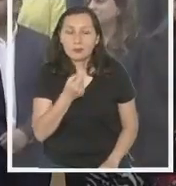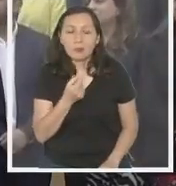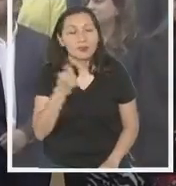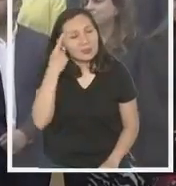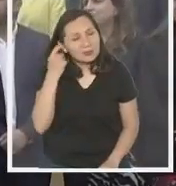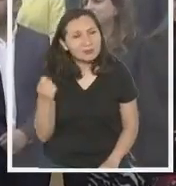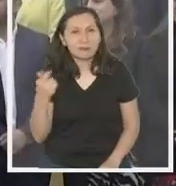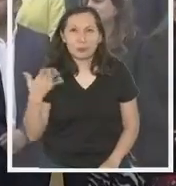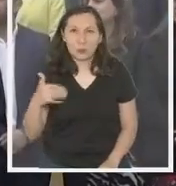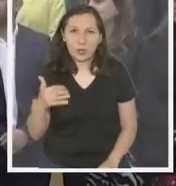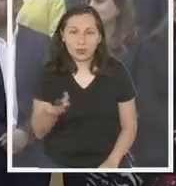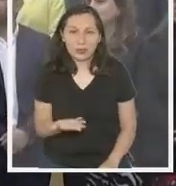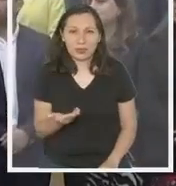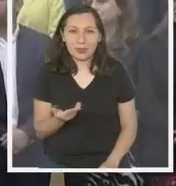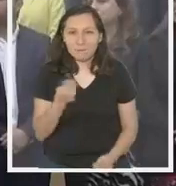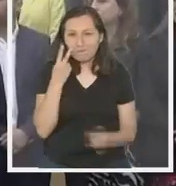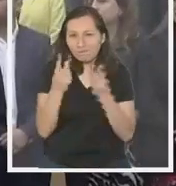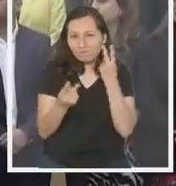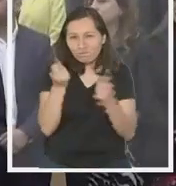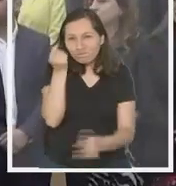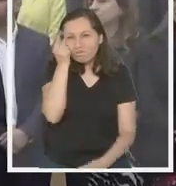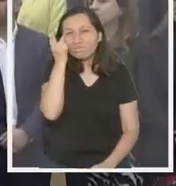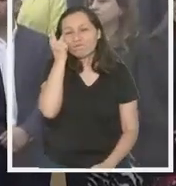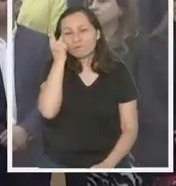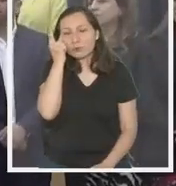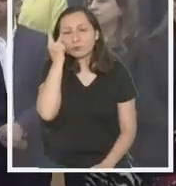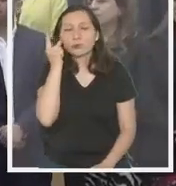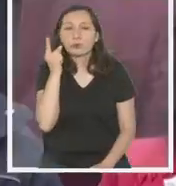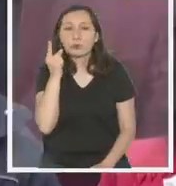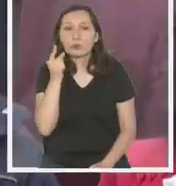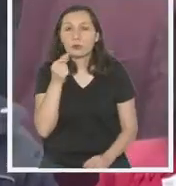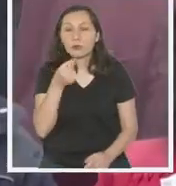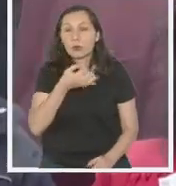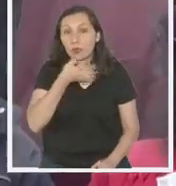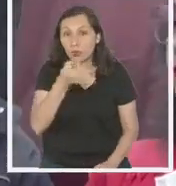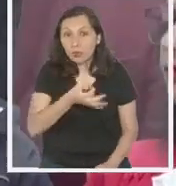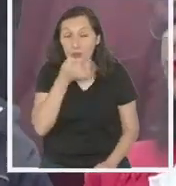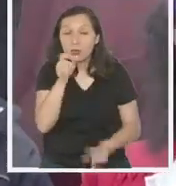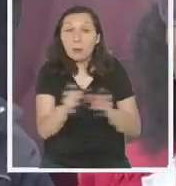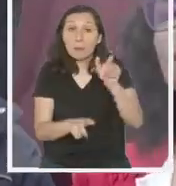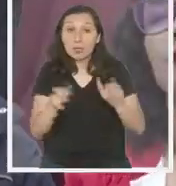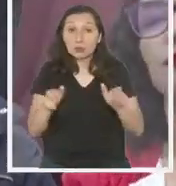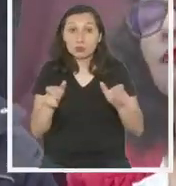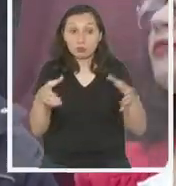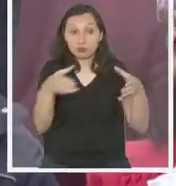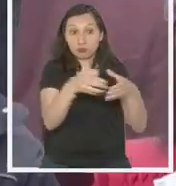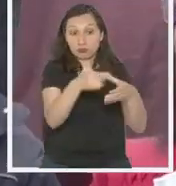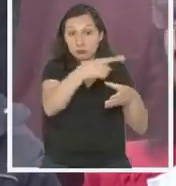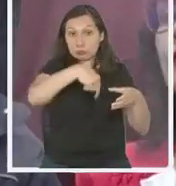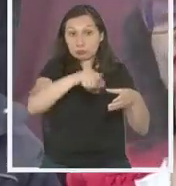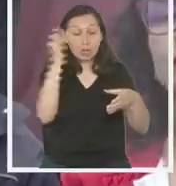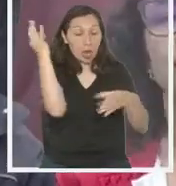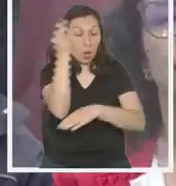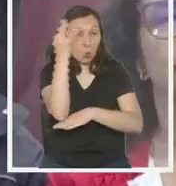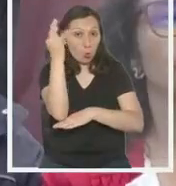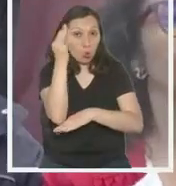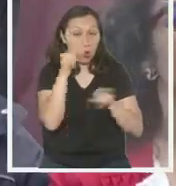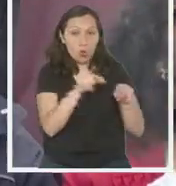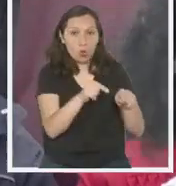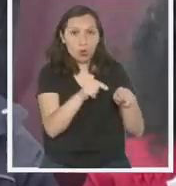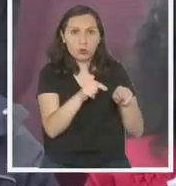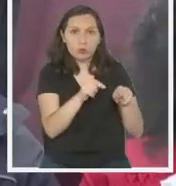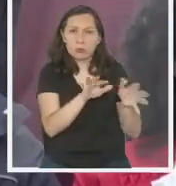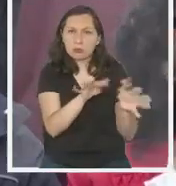creo que es importante dimensionar las palabras que se dicen. Las personas que estaban en esa reunión